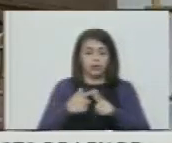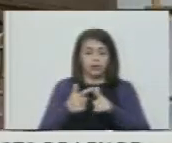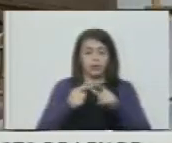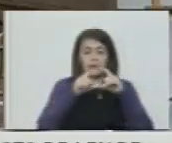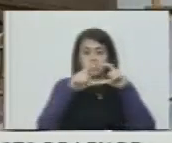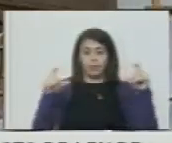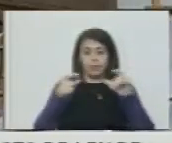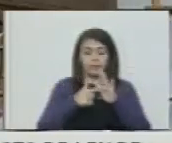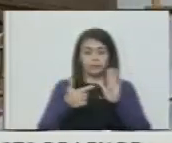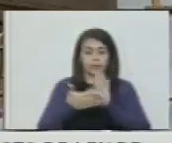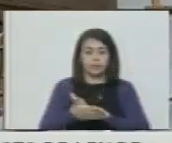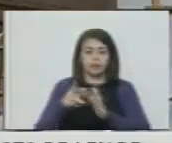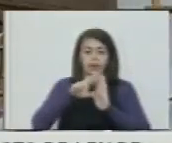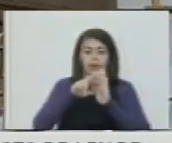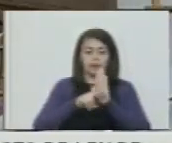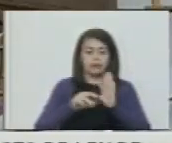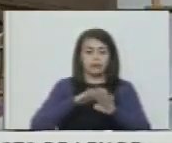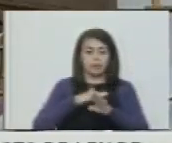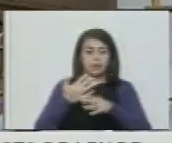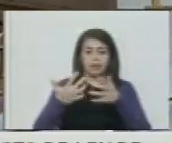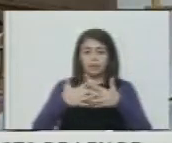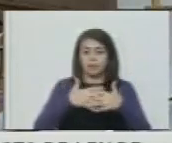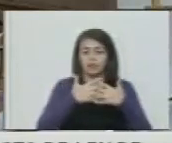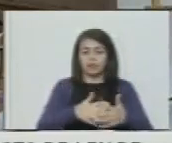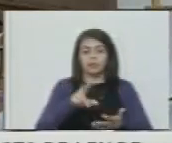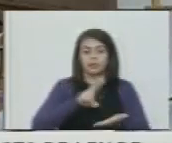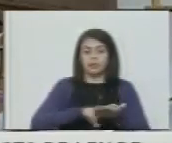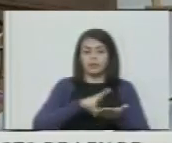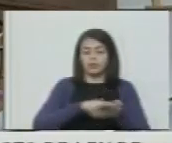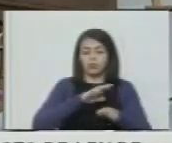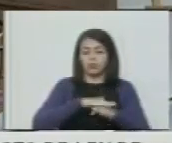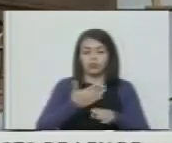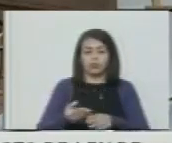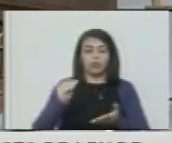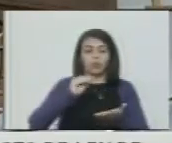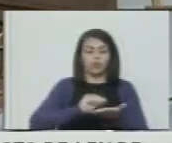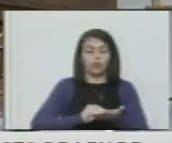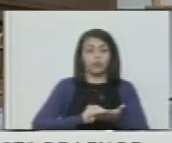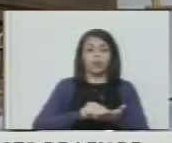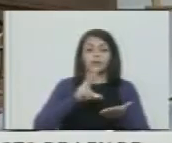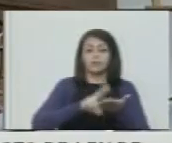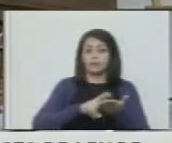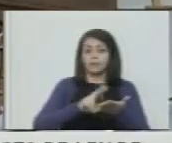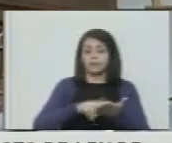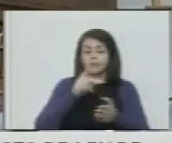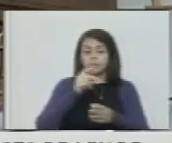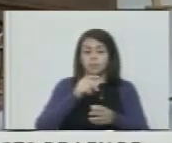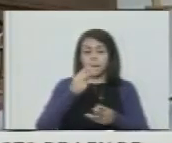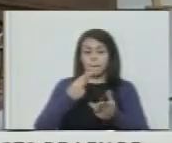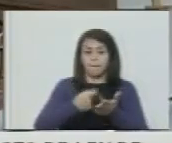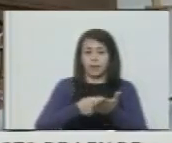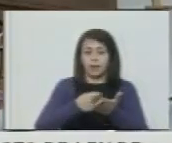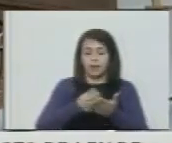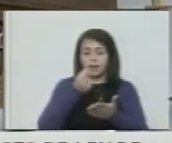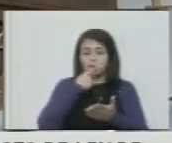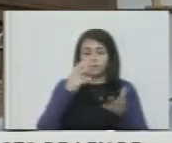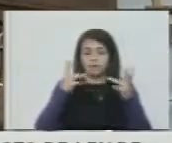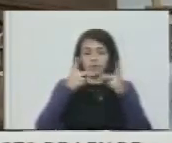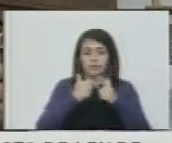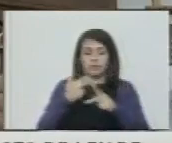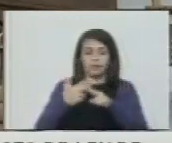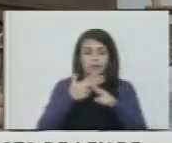19. Epígrafe. Requisitos para las empresas de seguros, de reaseguros, de medicina prepagada